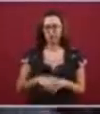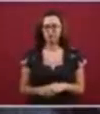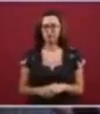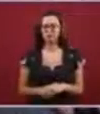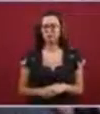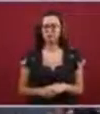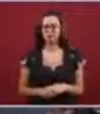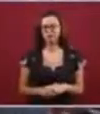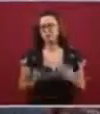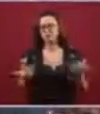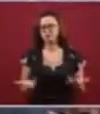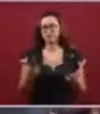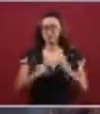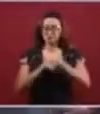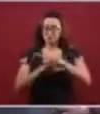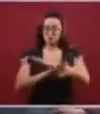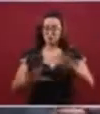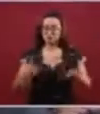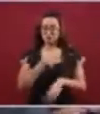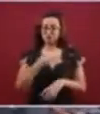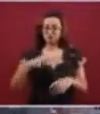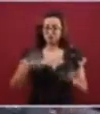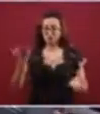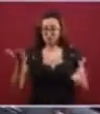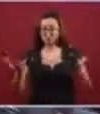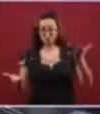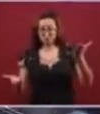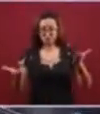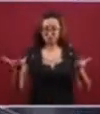el equilibrio informativo tiene que estar ahí.